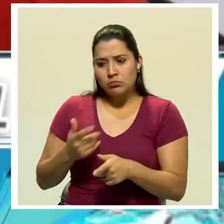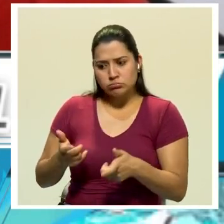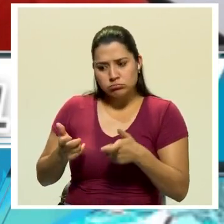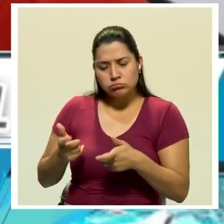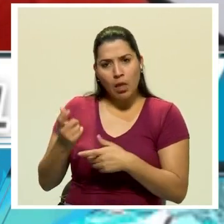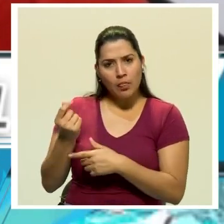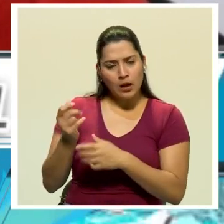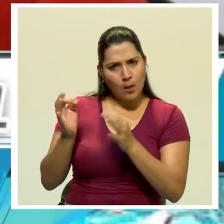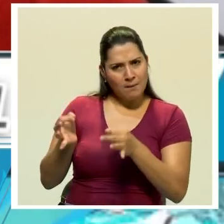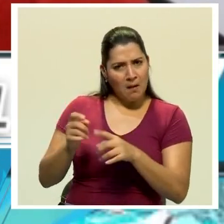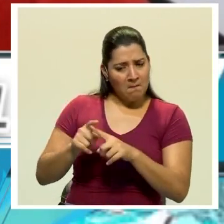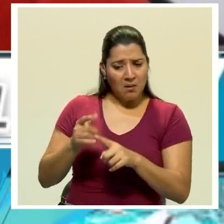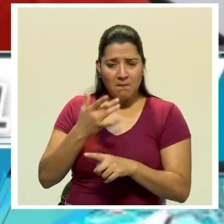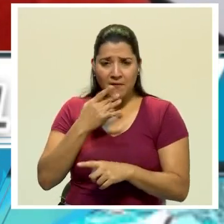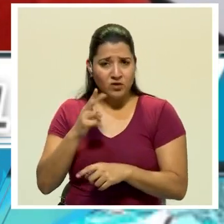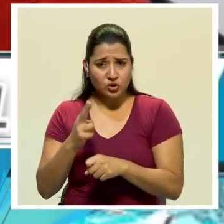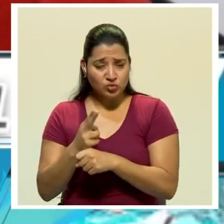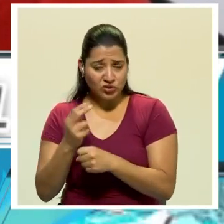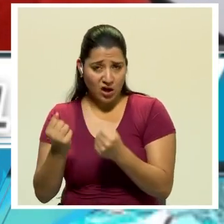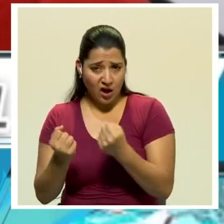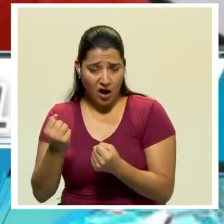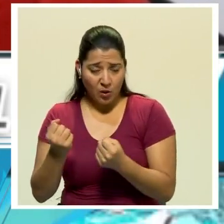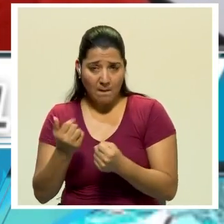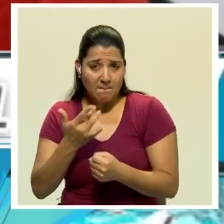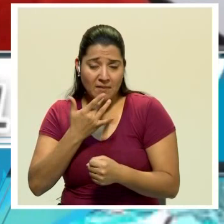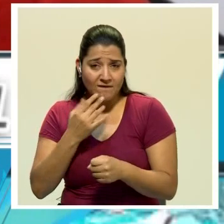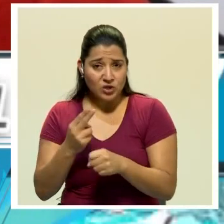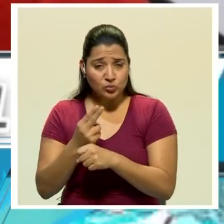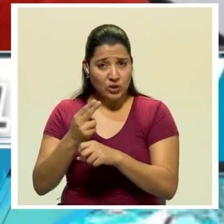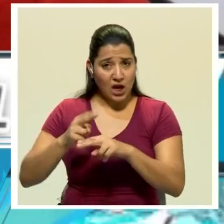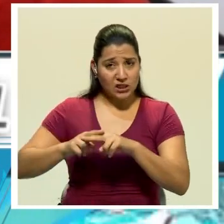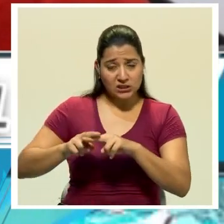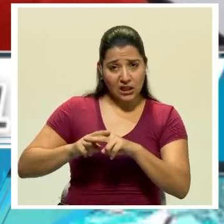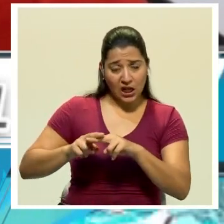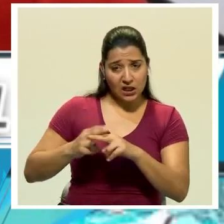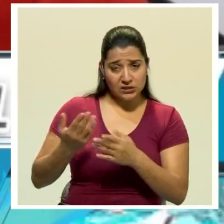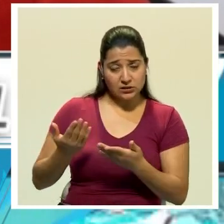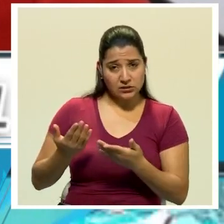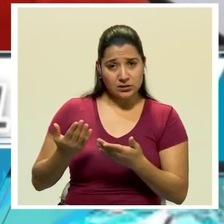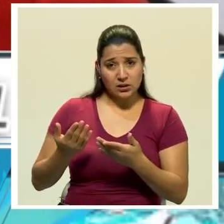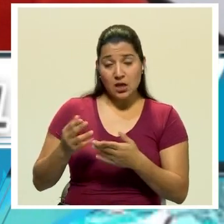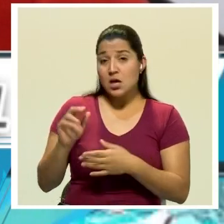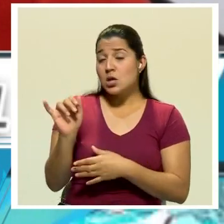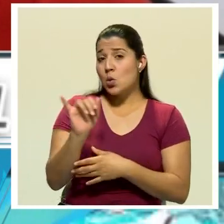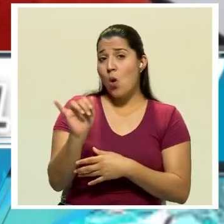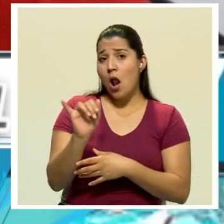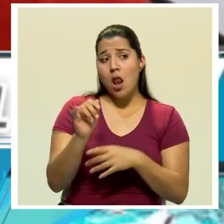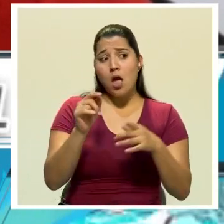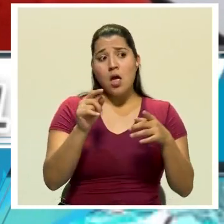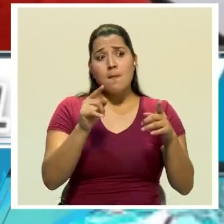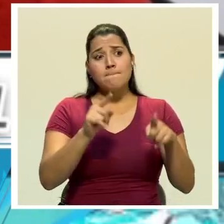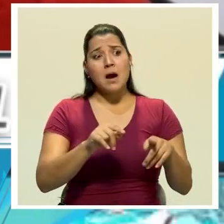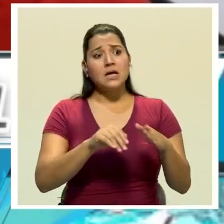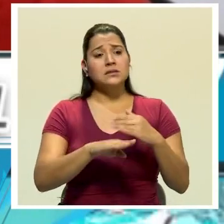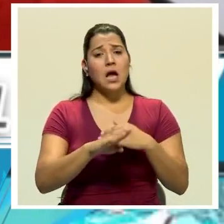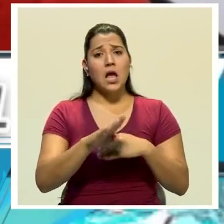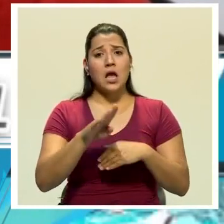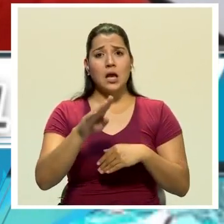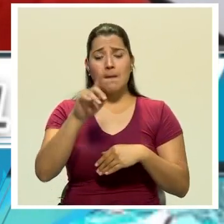acomodada y no utiliza su auto, viaja en el metro o en el tren interurbano. Lo mismo en ciudades como